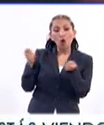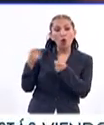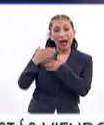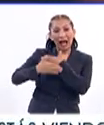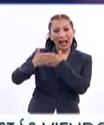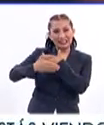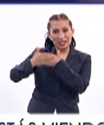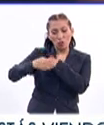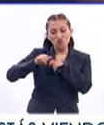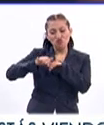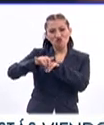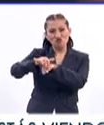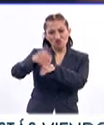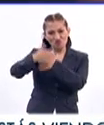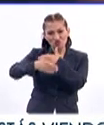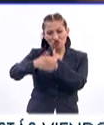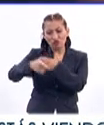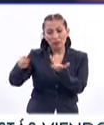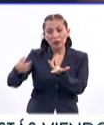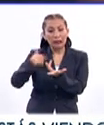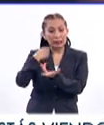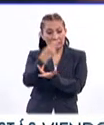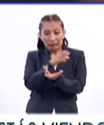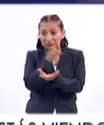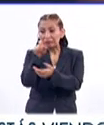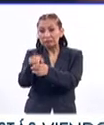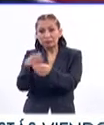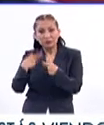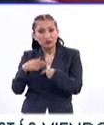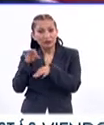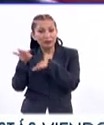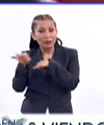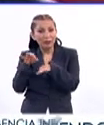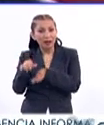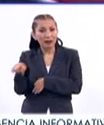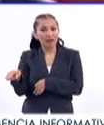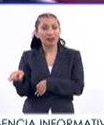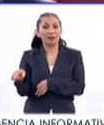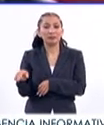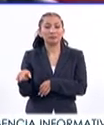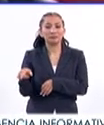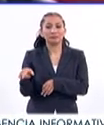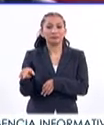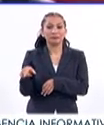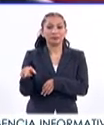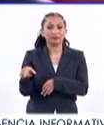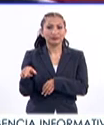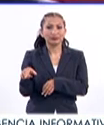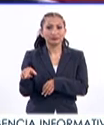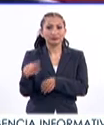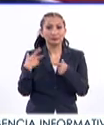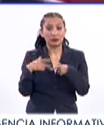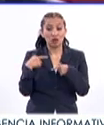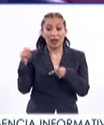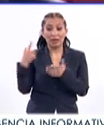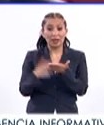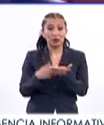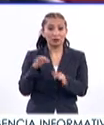de archivos, porque se requiere de